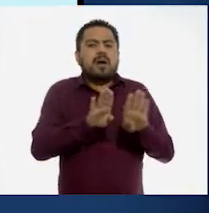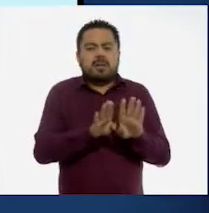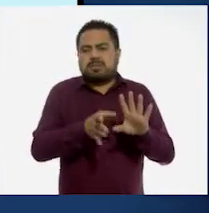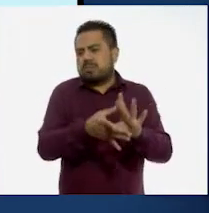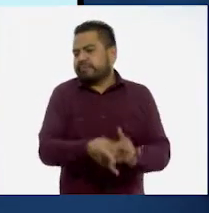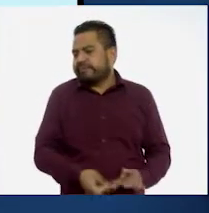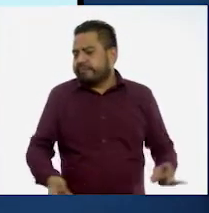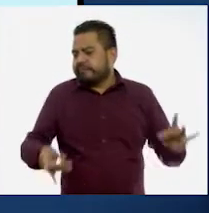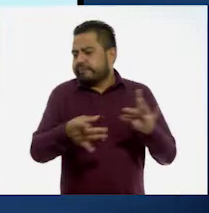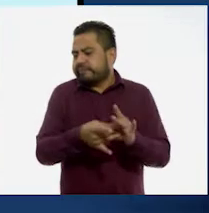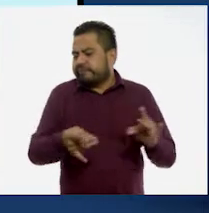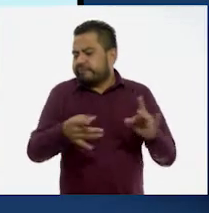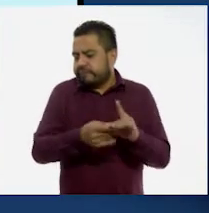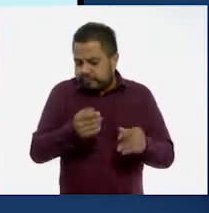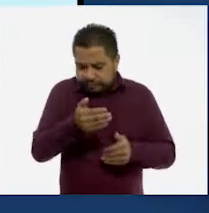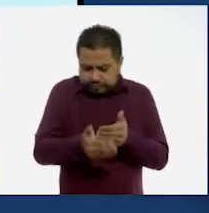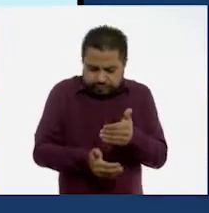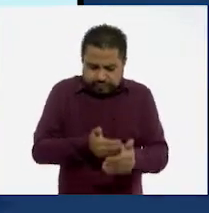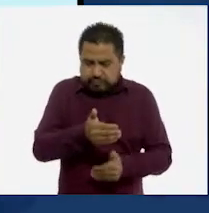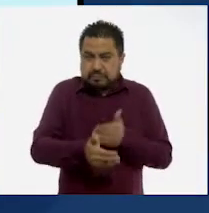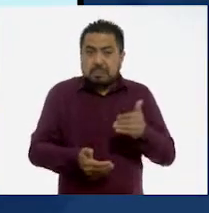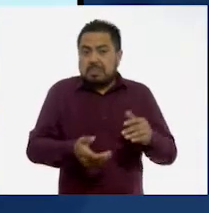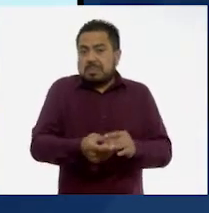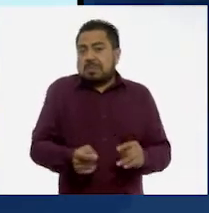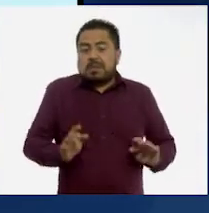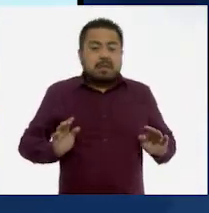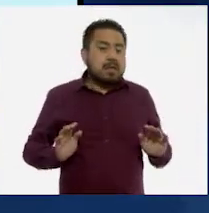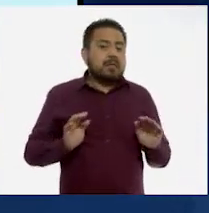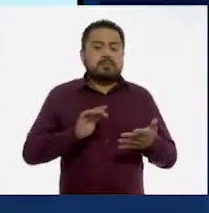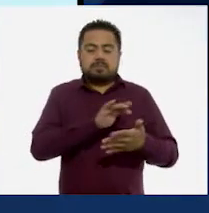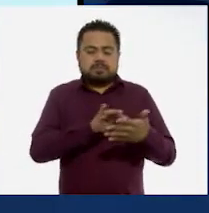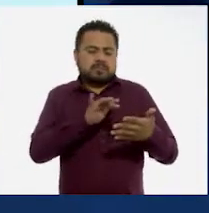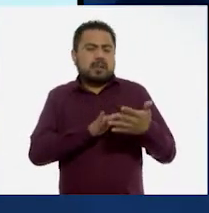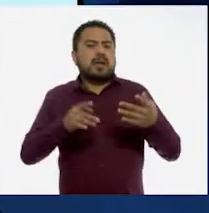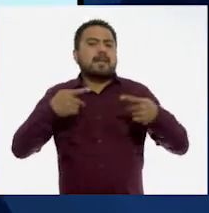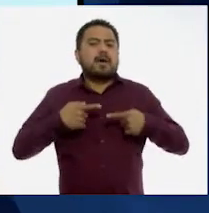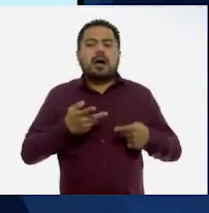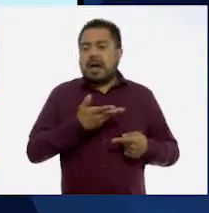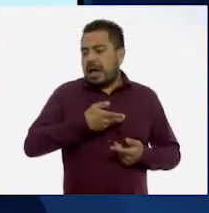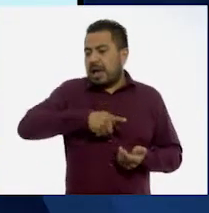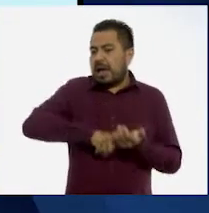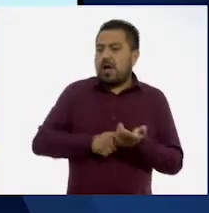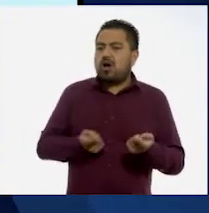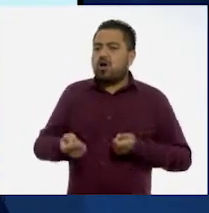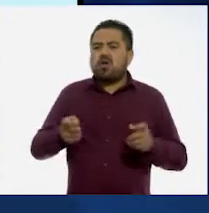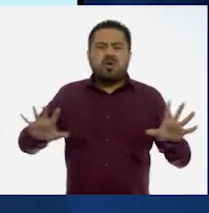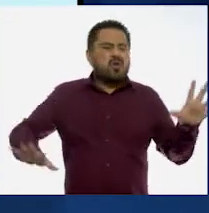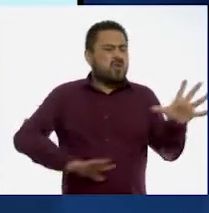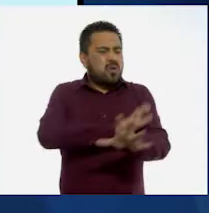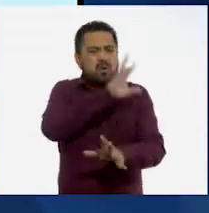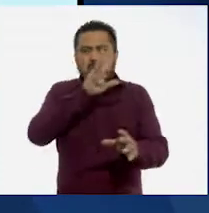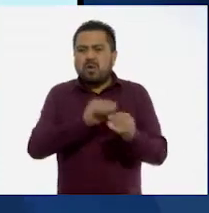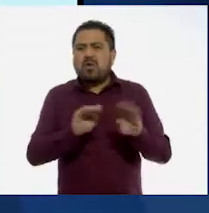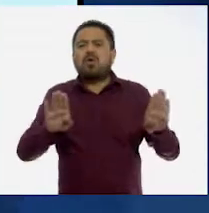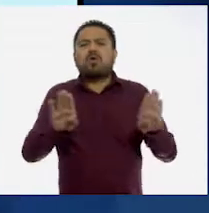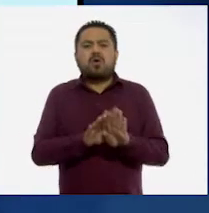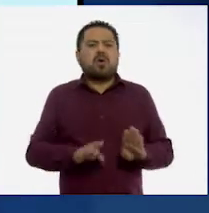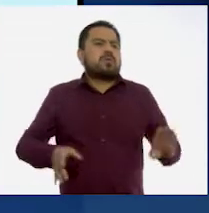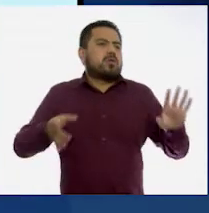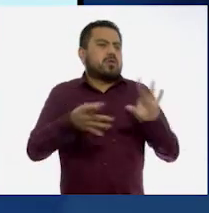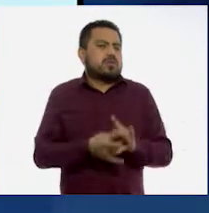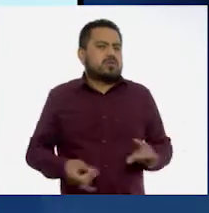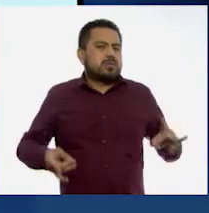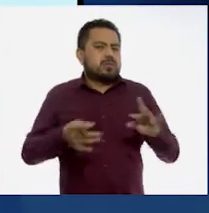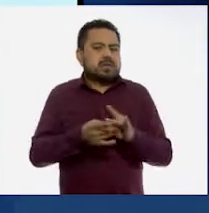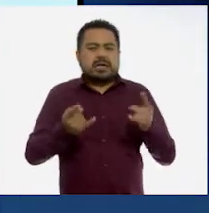contando estos eventos. Es decir, el narrador tiene el control absoluto de cómo nos va a contar la